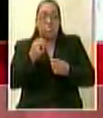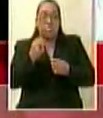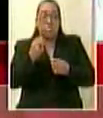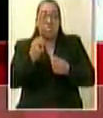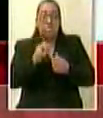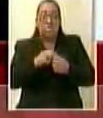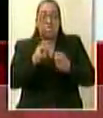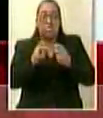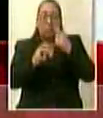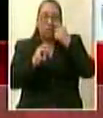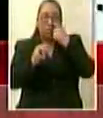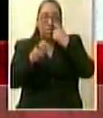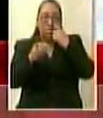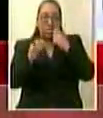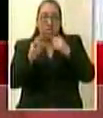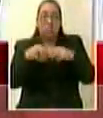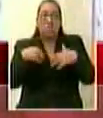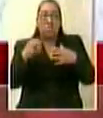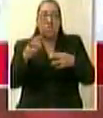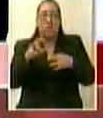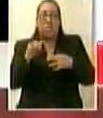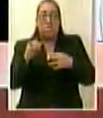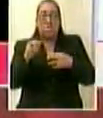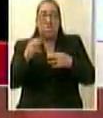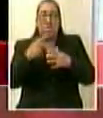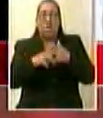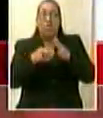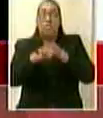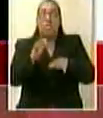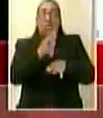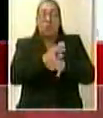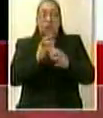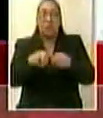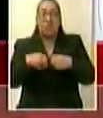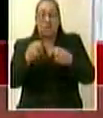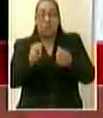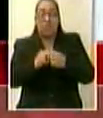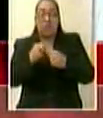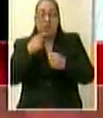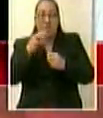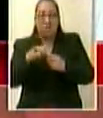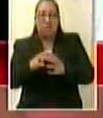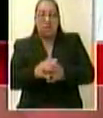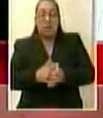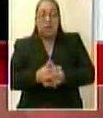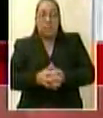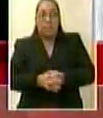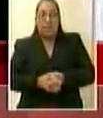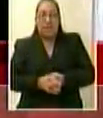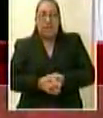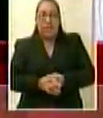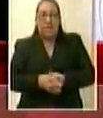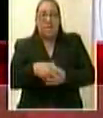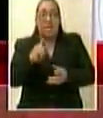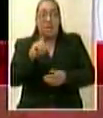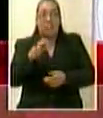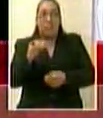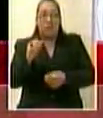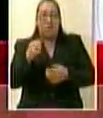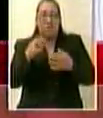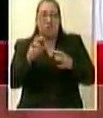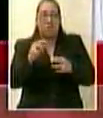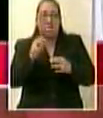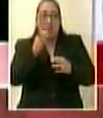avenida Pardo y Puente Rosario, que fue transferida indebidamente a la beneficencia pública del